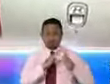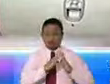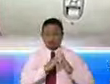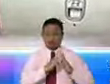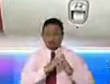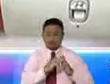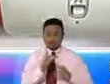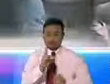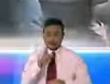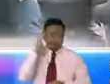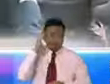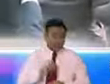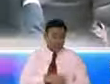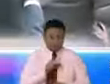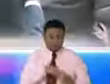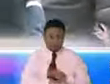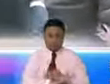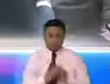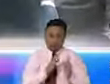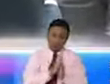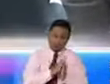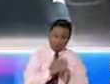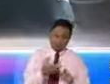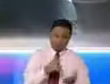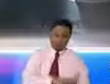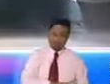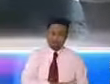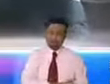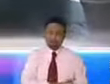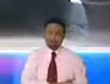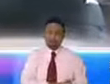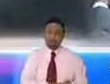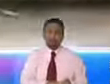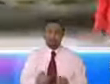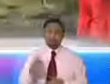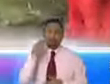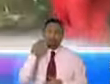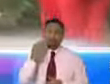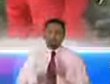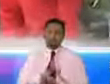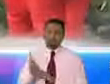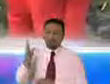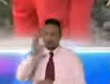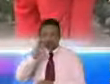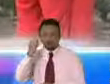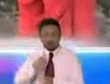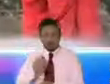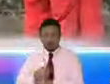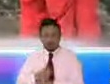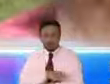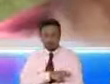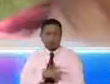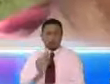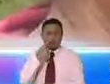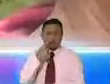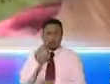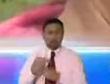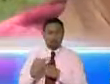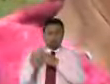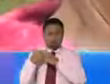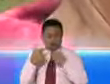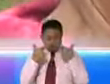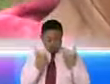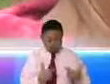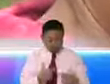de la capital Azuaya. Según amistades de la madre, esta salió a buscar trabajo y el padre quedó a su cuidado. Se había ido al ministerio